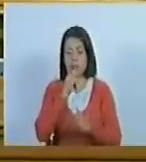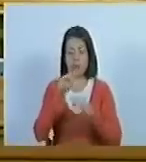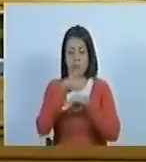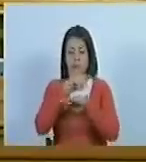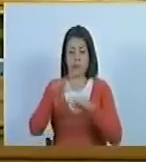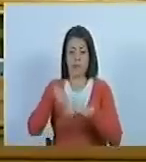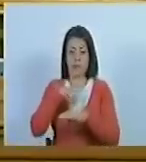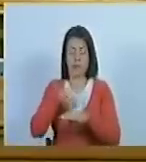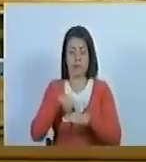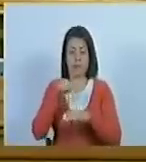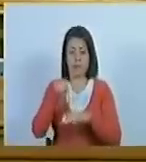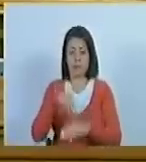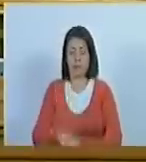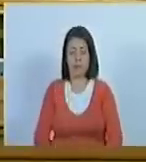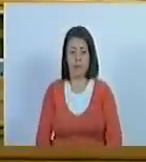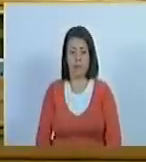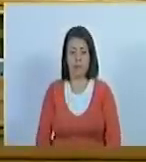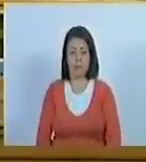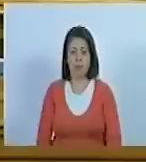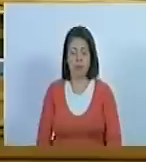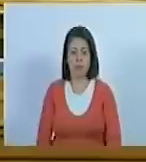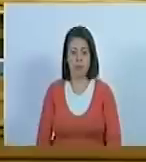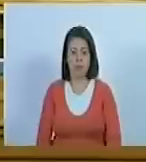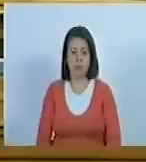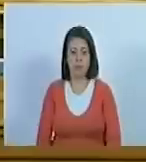Ejecutivo Nacional al respecto.